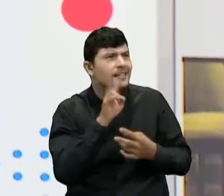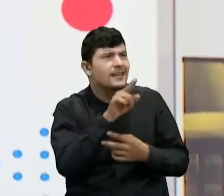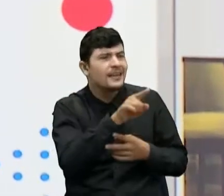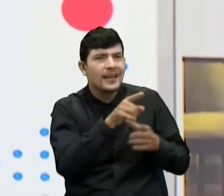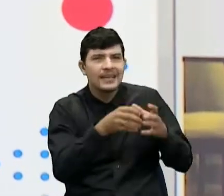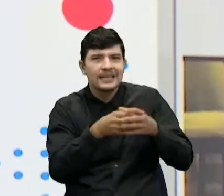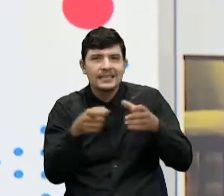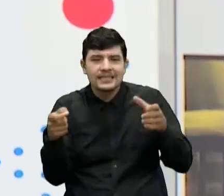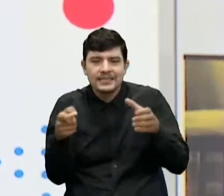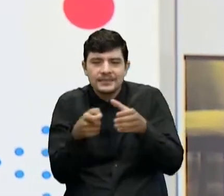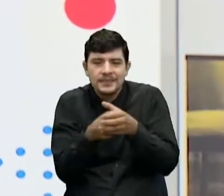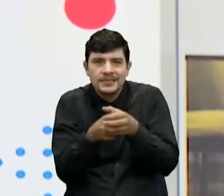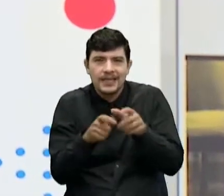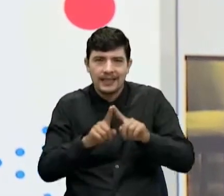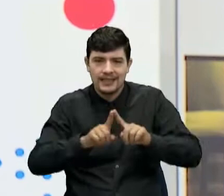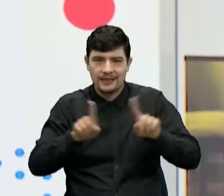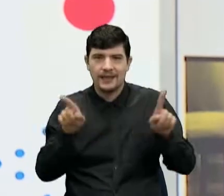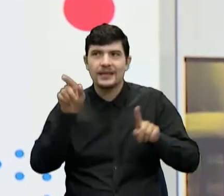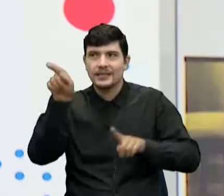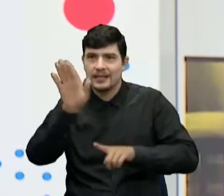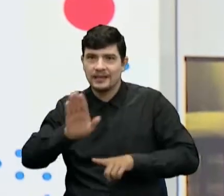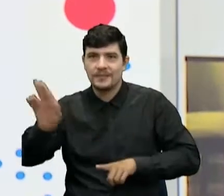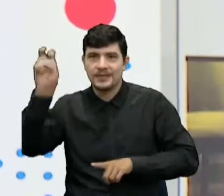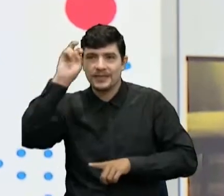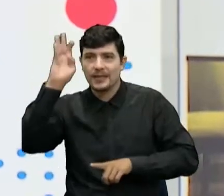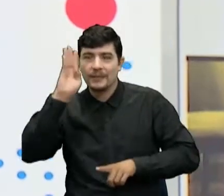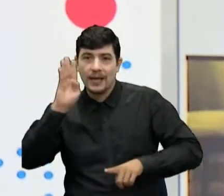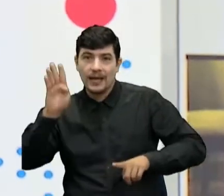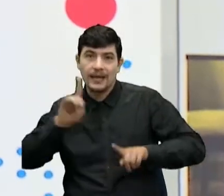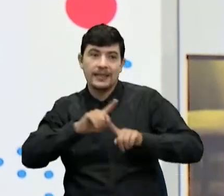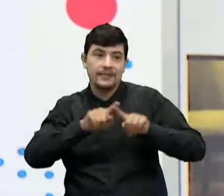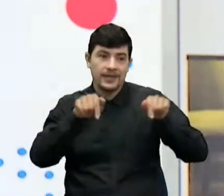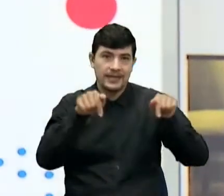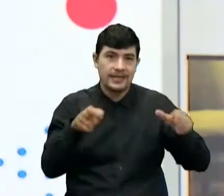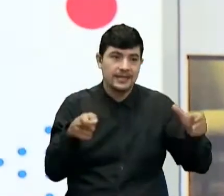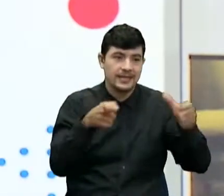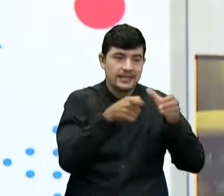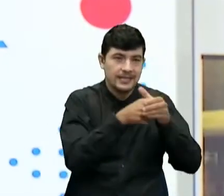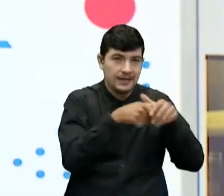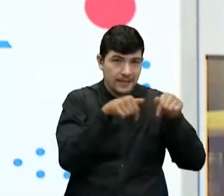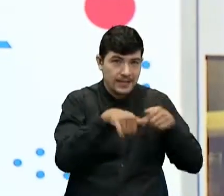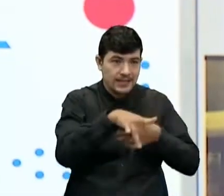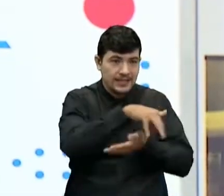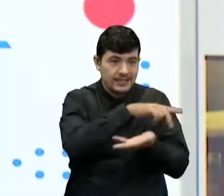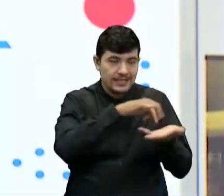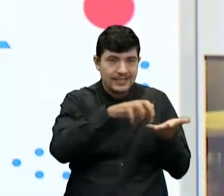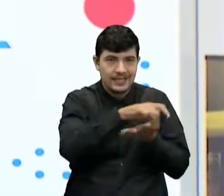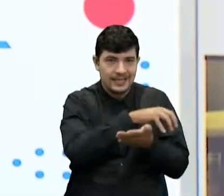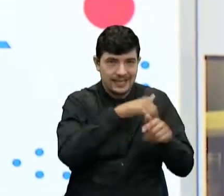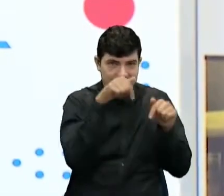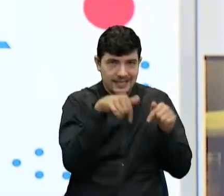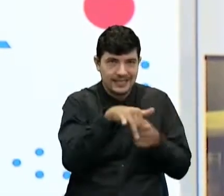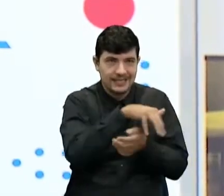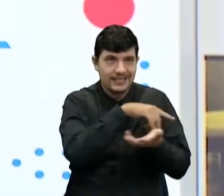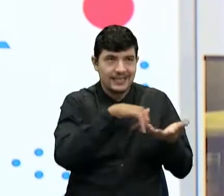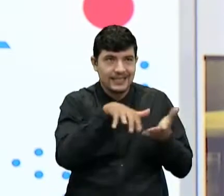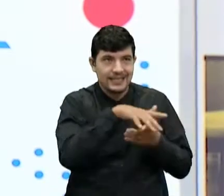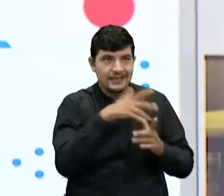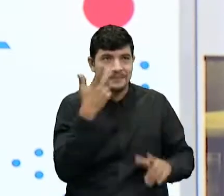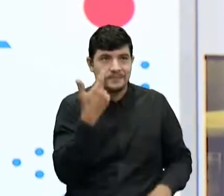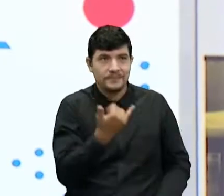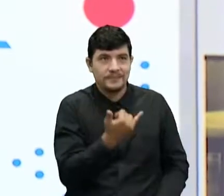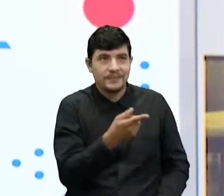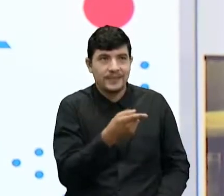diferente Sí Porque es el Toche de Norte de Santander Y digamos El pajarito de aquí De Santander Santander ¿Cierto?